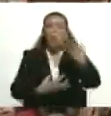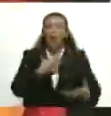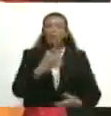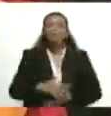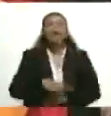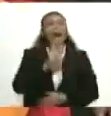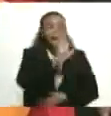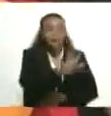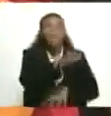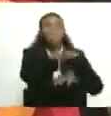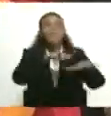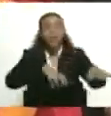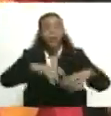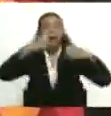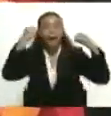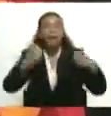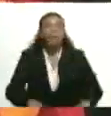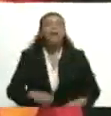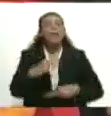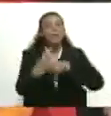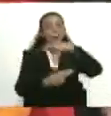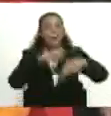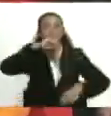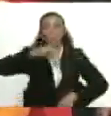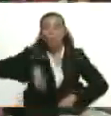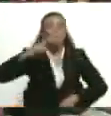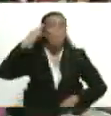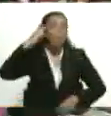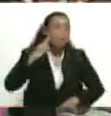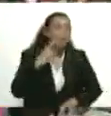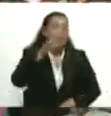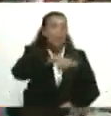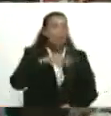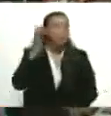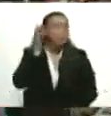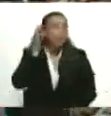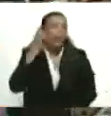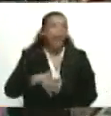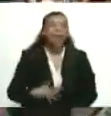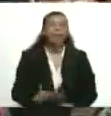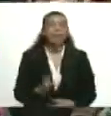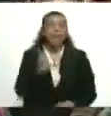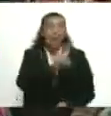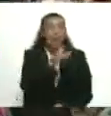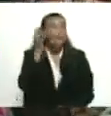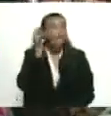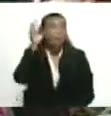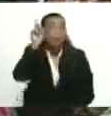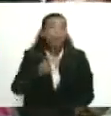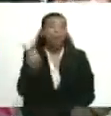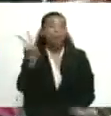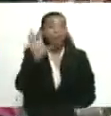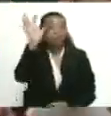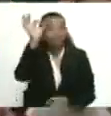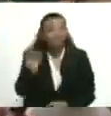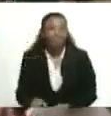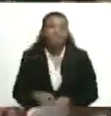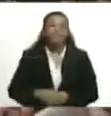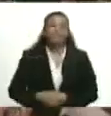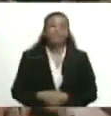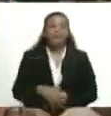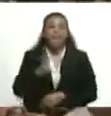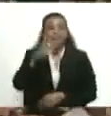Esa es la mayor garantía de la revolución bolivariana, la mujer guerrera, la mujer bolivariana, la